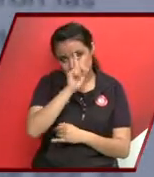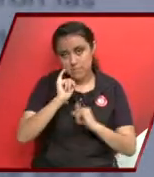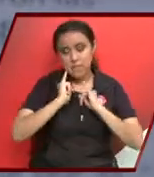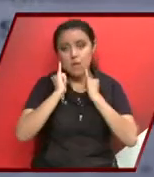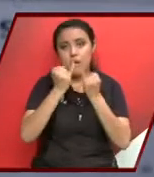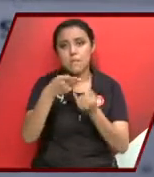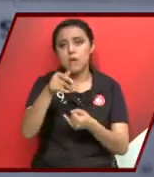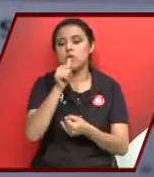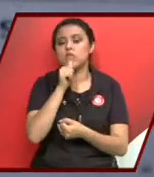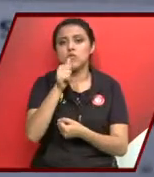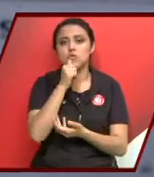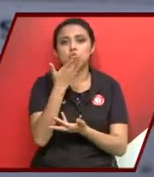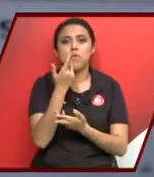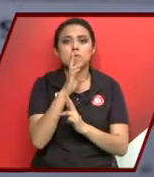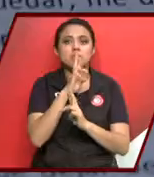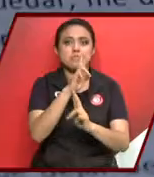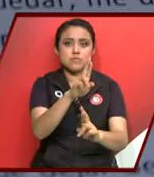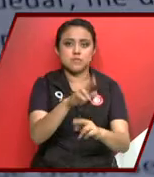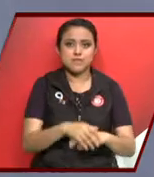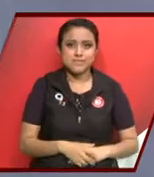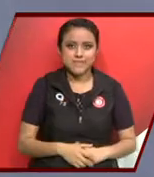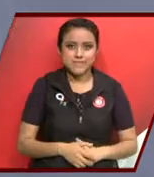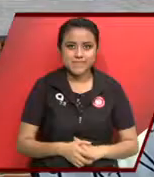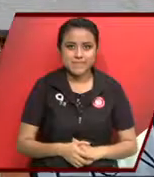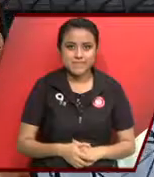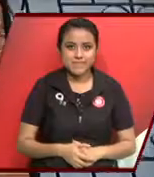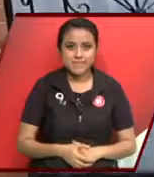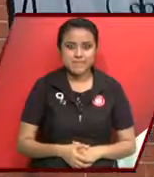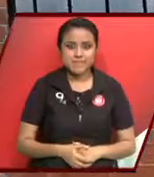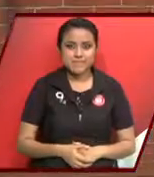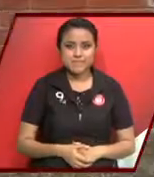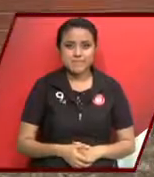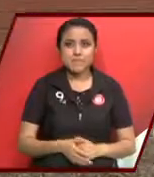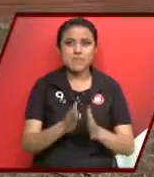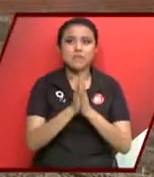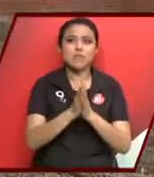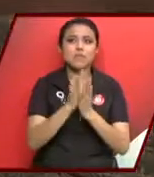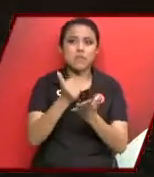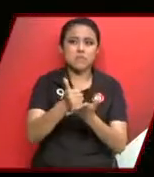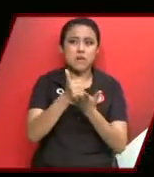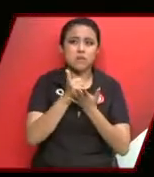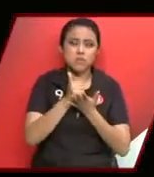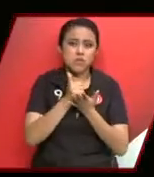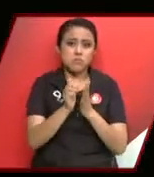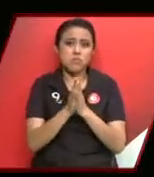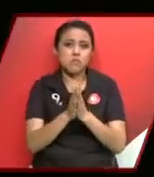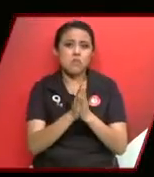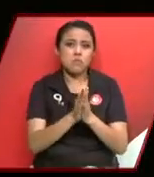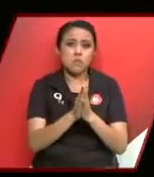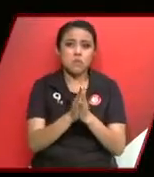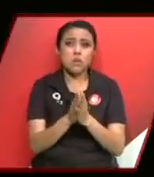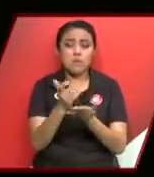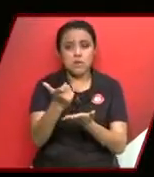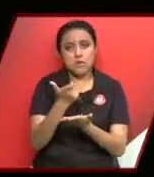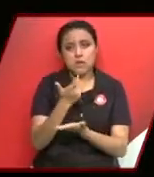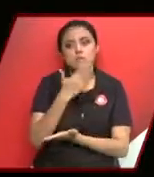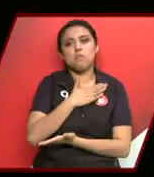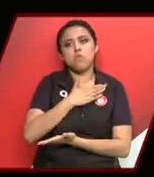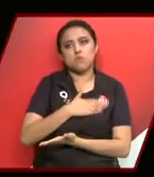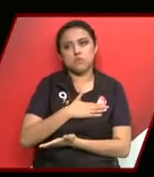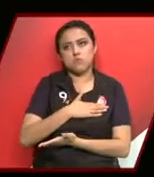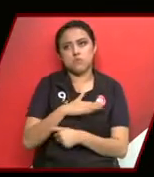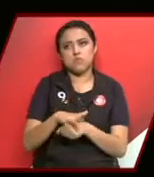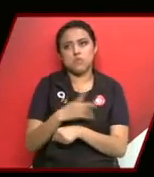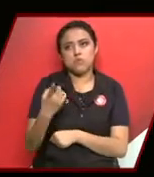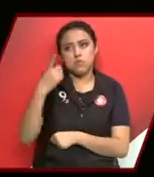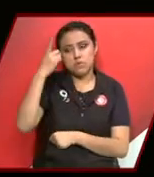este no ha dado resultados. Que me ayuden a que me den una liquidación justa con mi patrón,